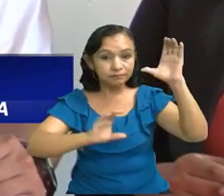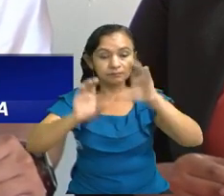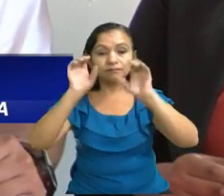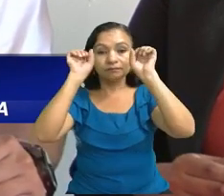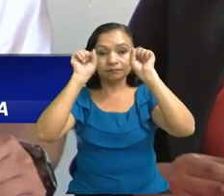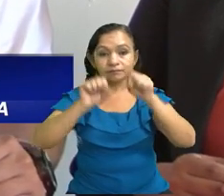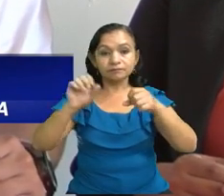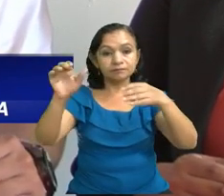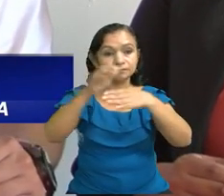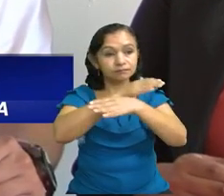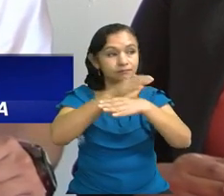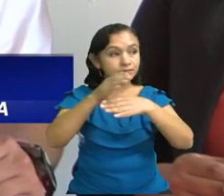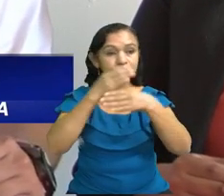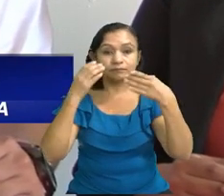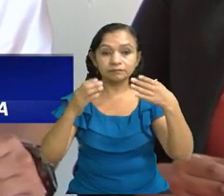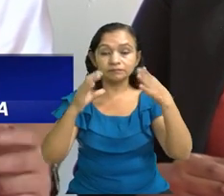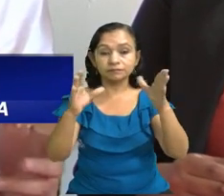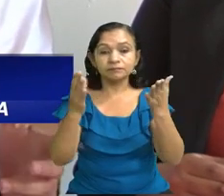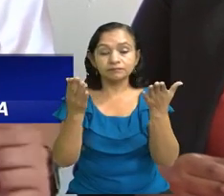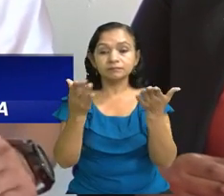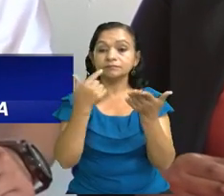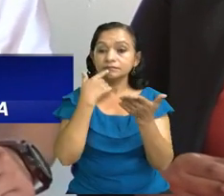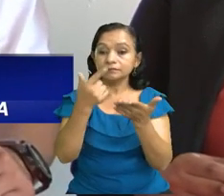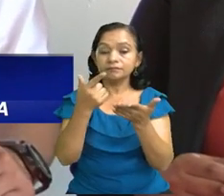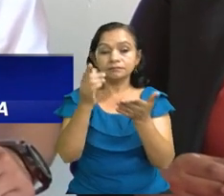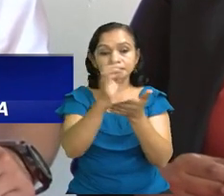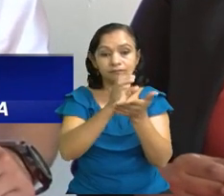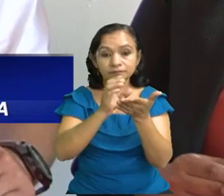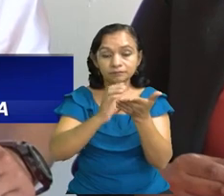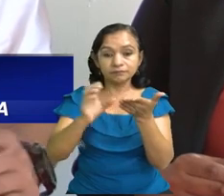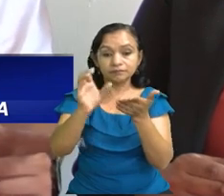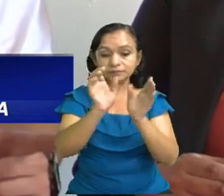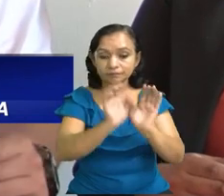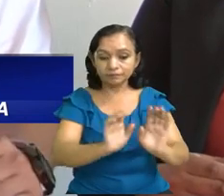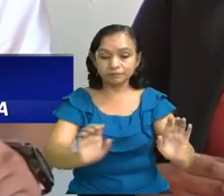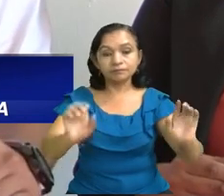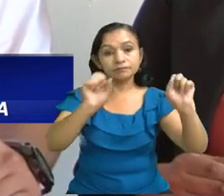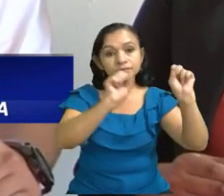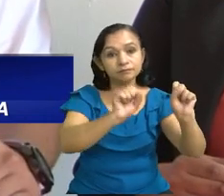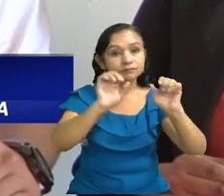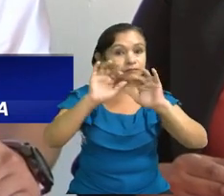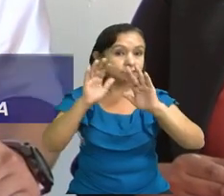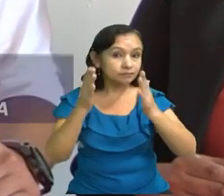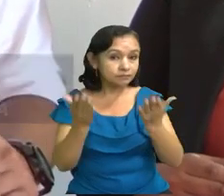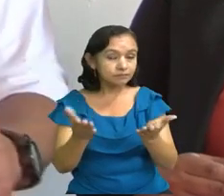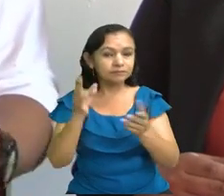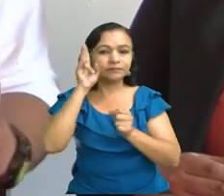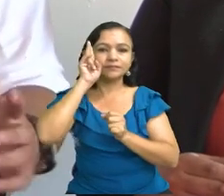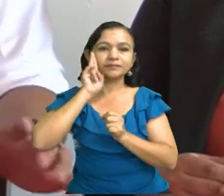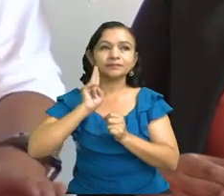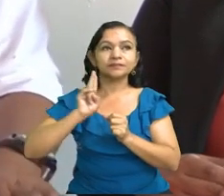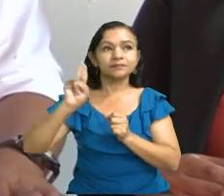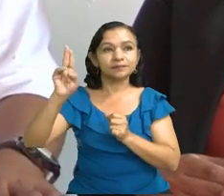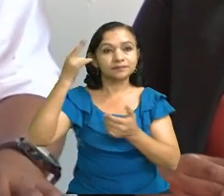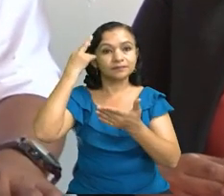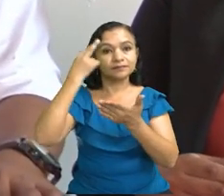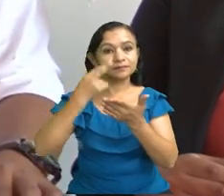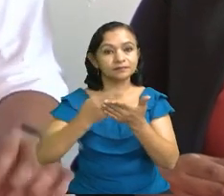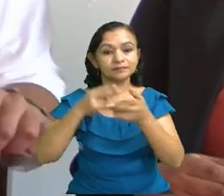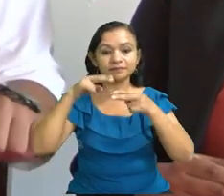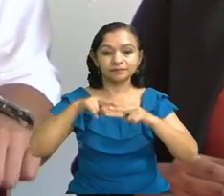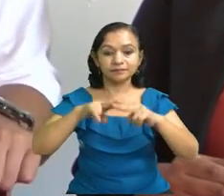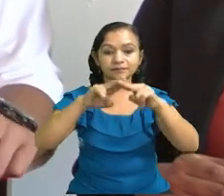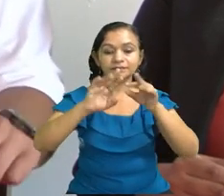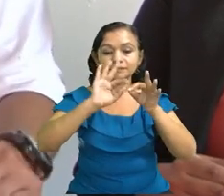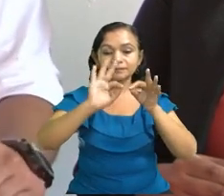los diversos productos de que nos están solicitando en los colegios para todos los niños y niñas e incluso a los universitarios. Así que recuerden que el Parque Nacional de